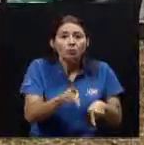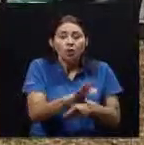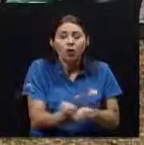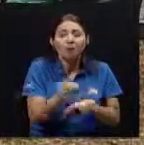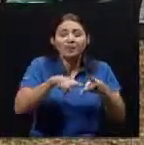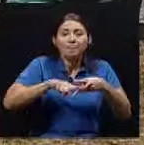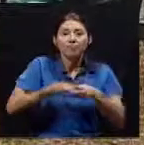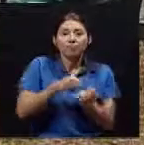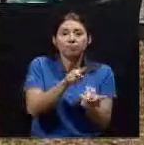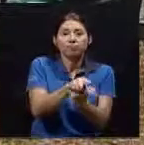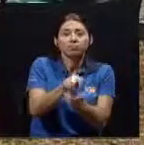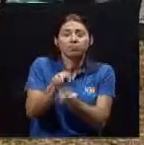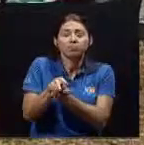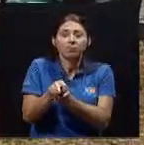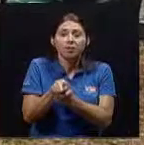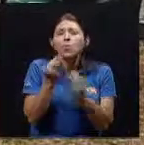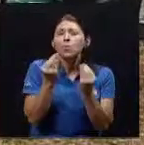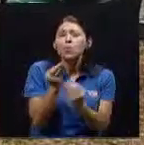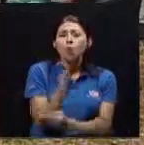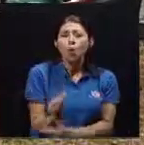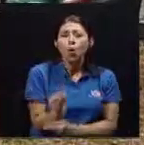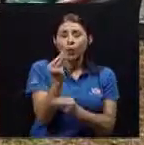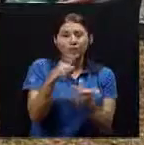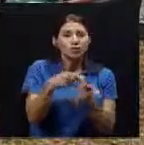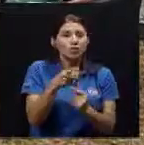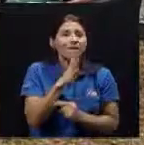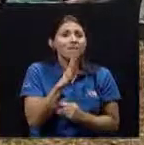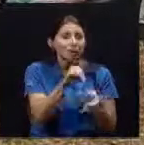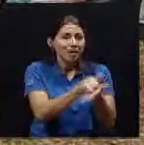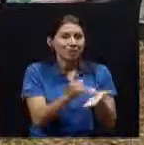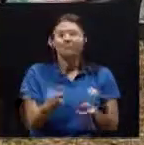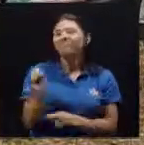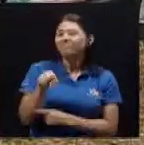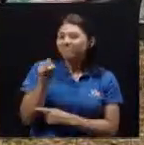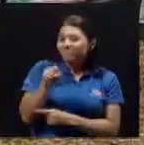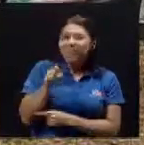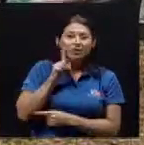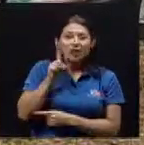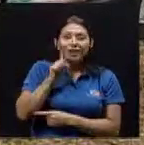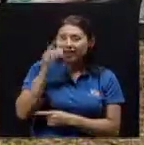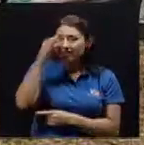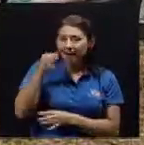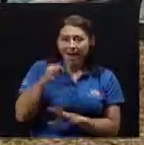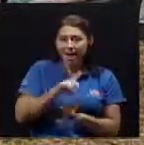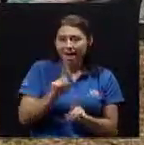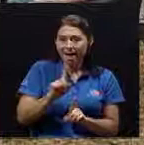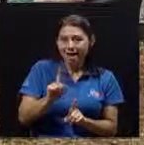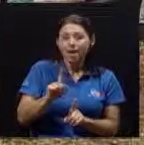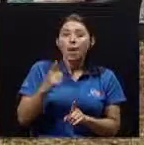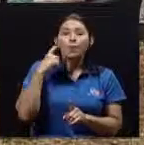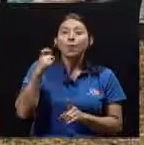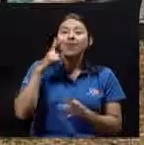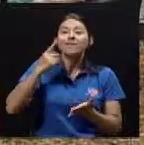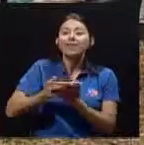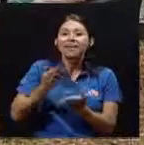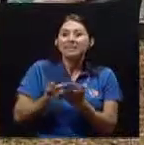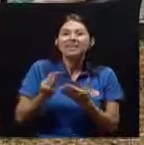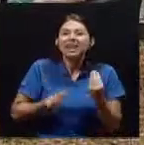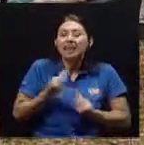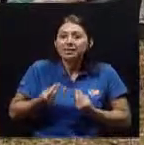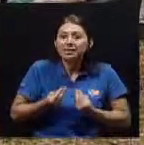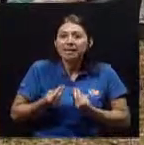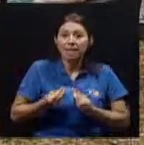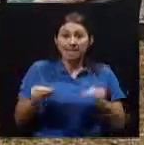muy prematura. Tal vez hablemos de esto porque usted lo acaba de señalar. Definitivamente es un mito, ¿verdad?, como le digo, porque la evidencia demuestra que a más